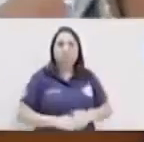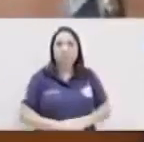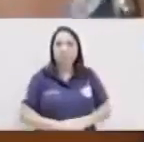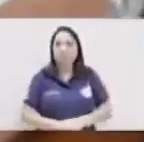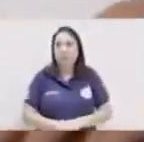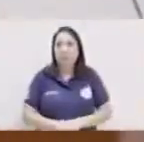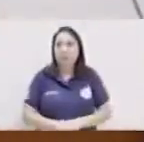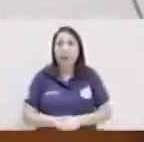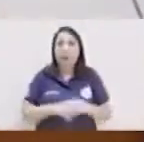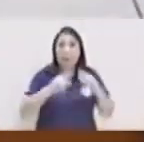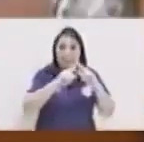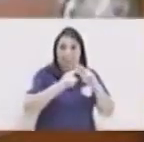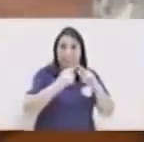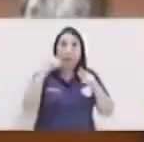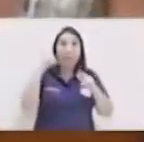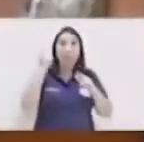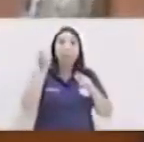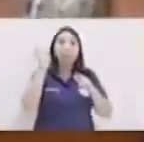con blanco entonces. Sí.